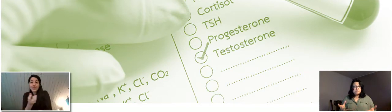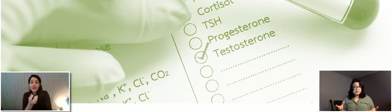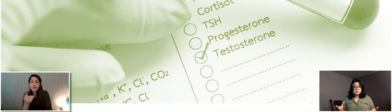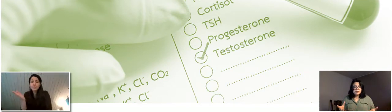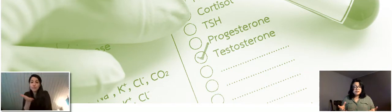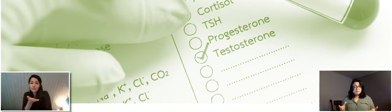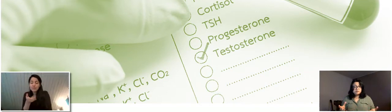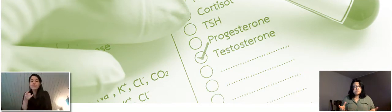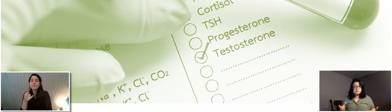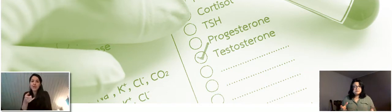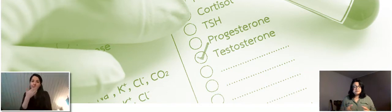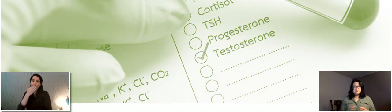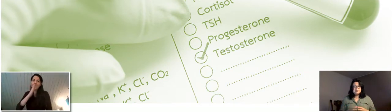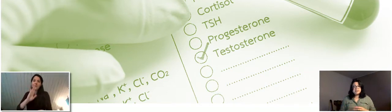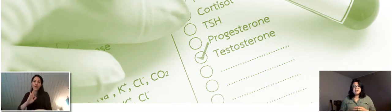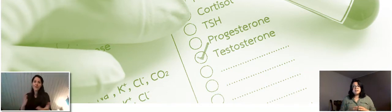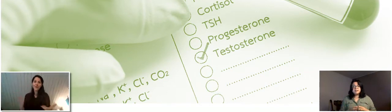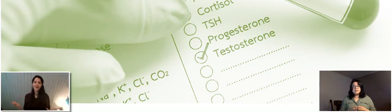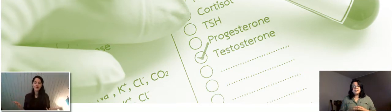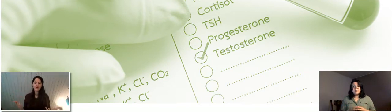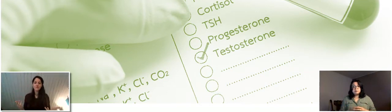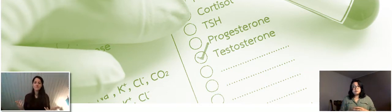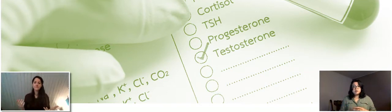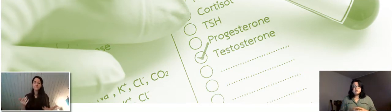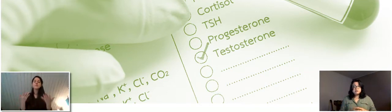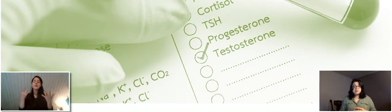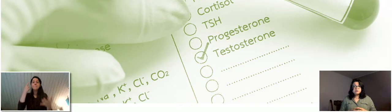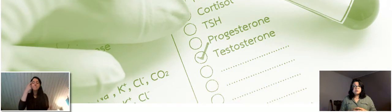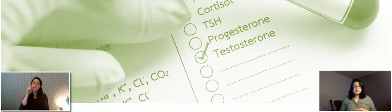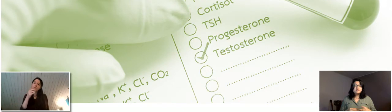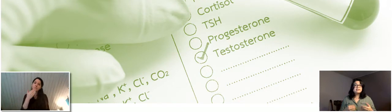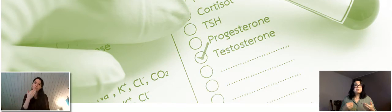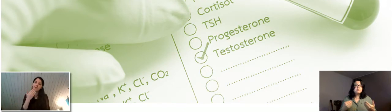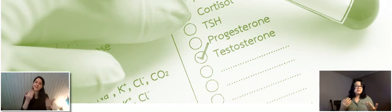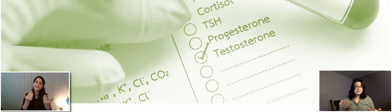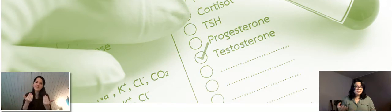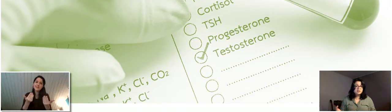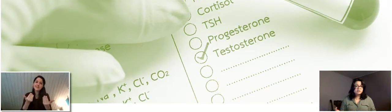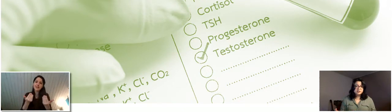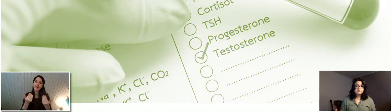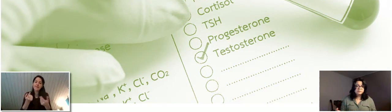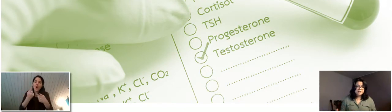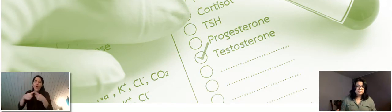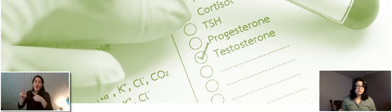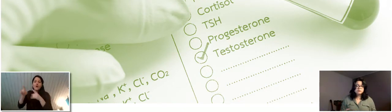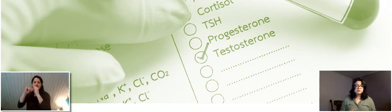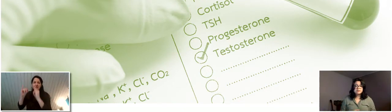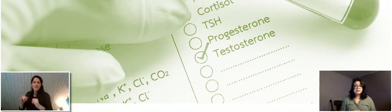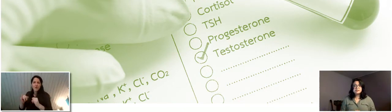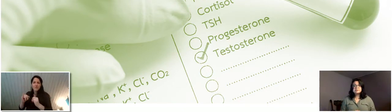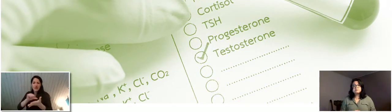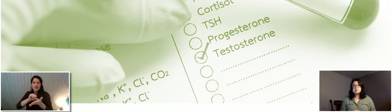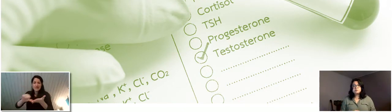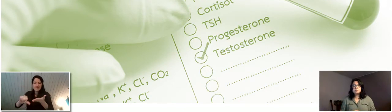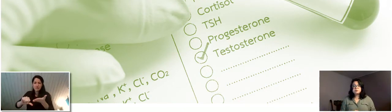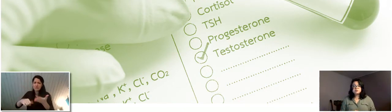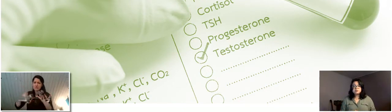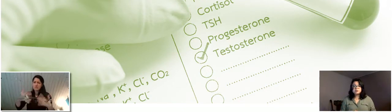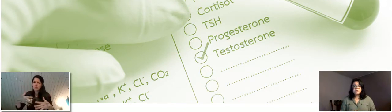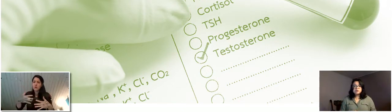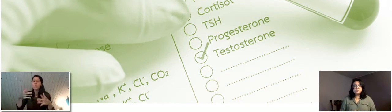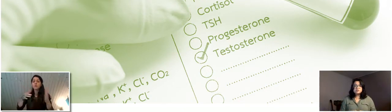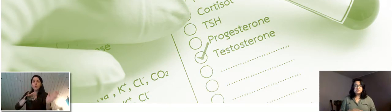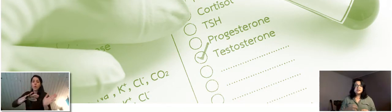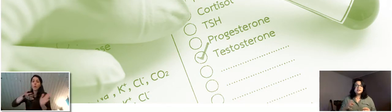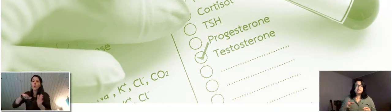Pero hubo que buscar vías menos invasivas que remover los testículos, así que también se desarrollaron fármacos que tienen ese mismo